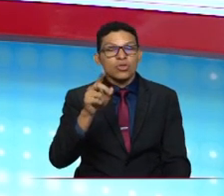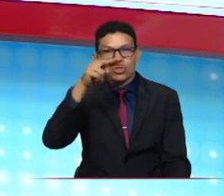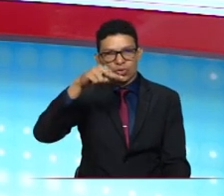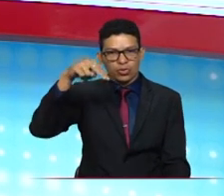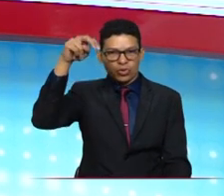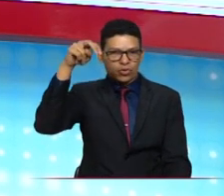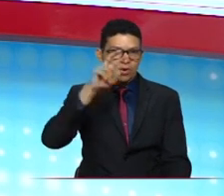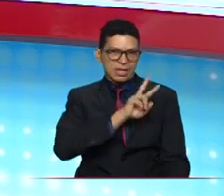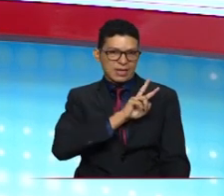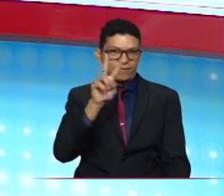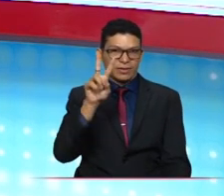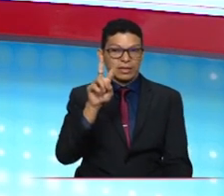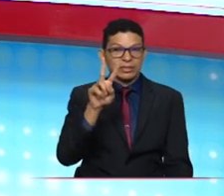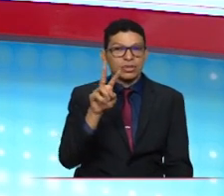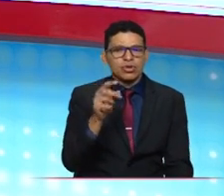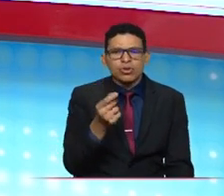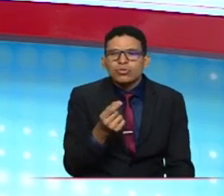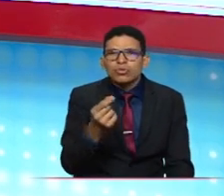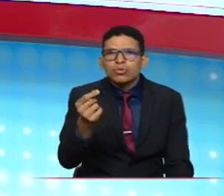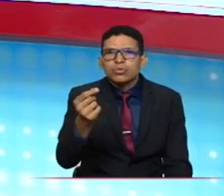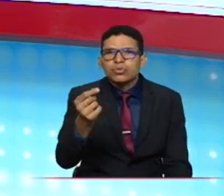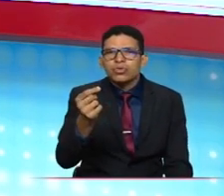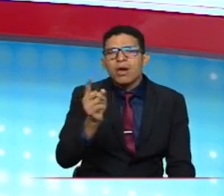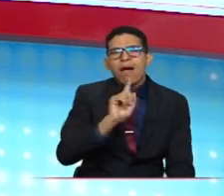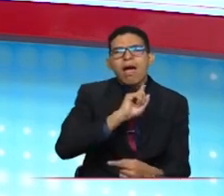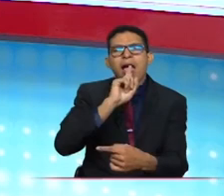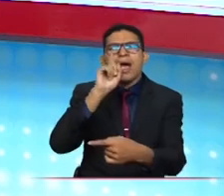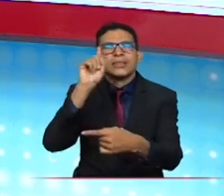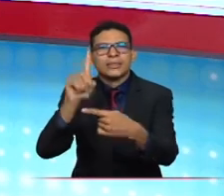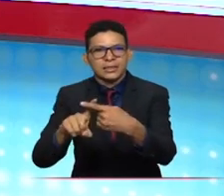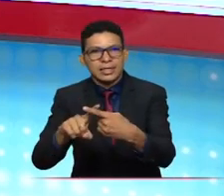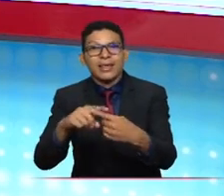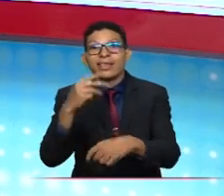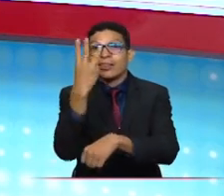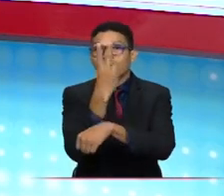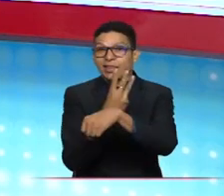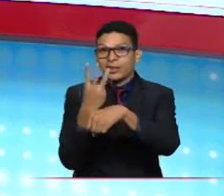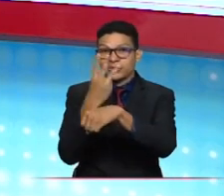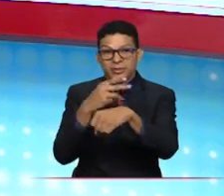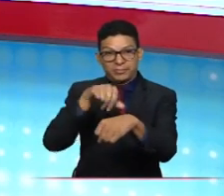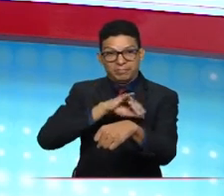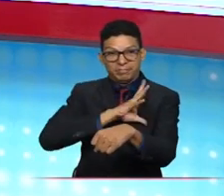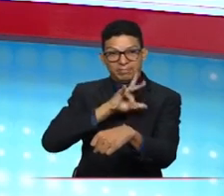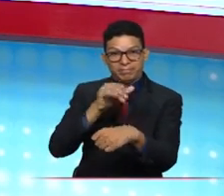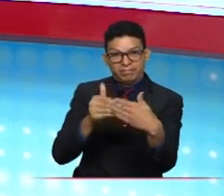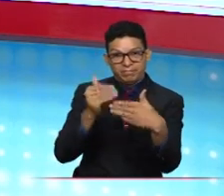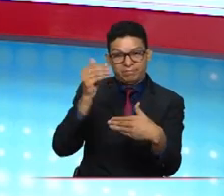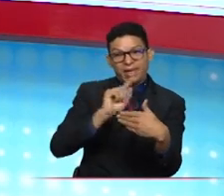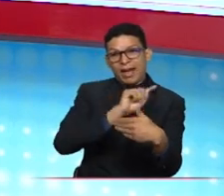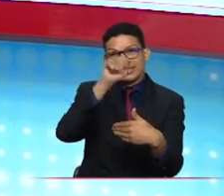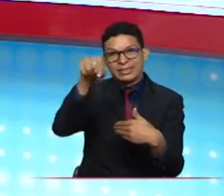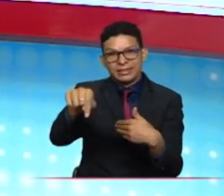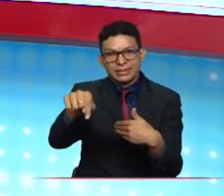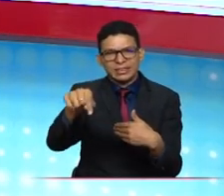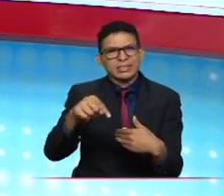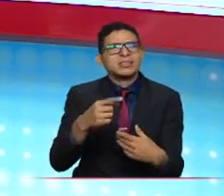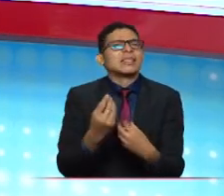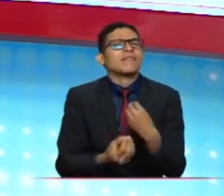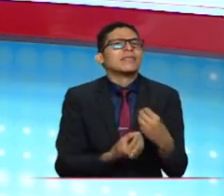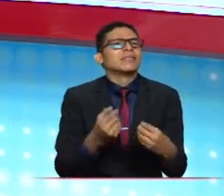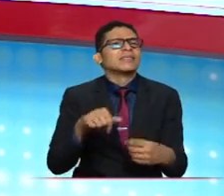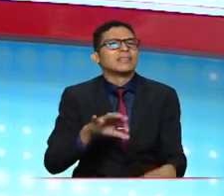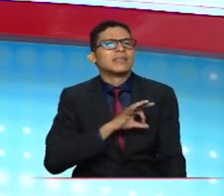destino ideal por ejemplo para este fin de semana de Puente festivo usted qué va a hacer este fin de semana me voy a ir para allá me encanta me